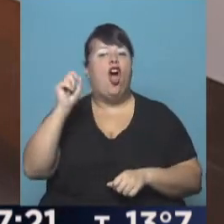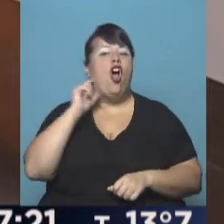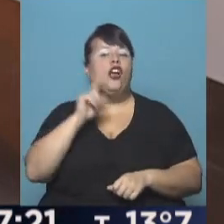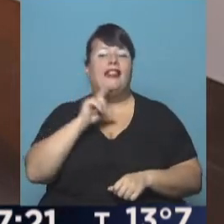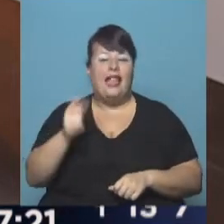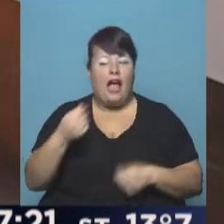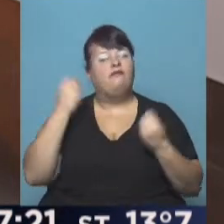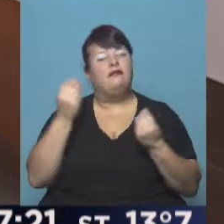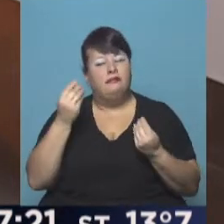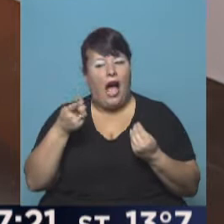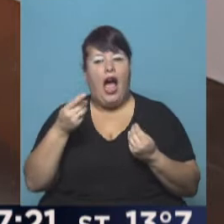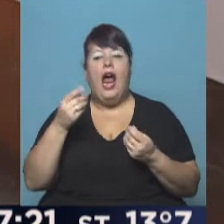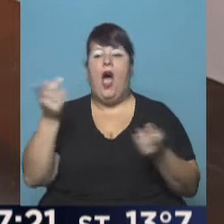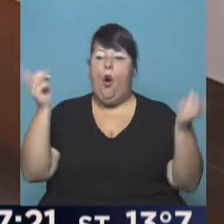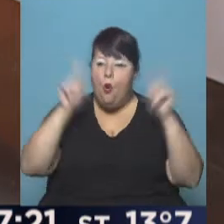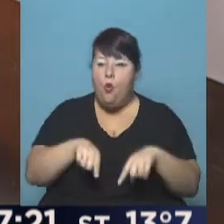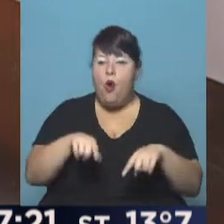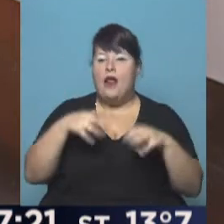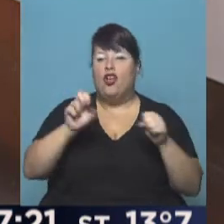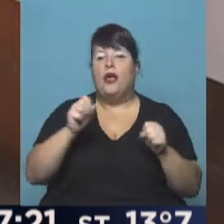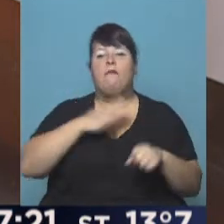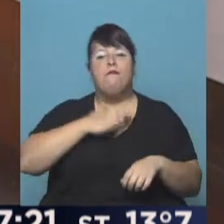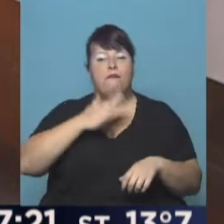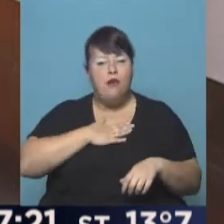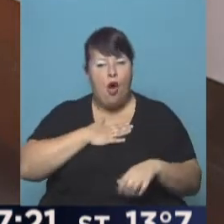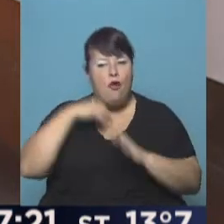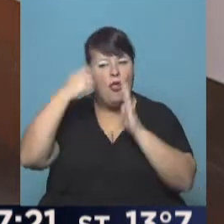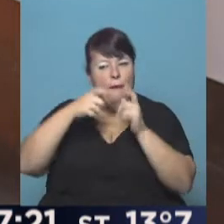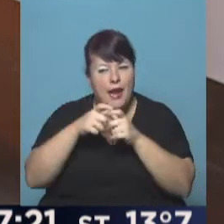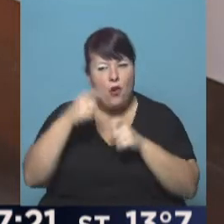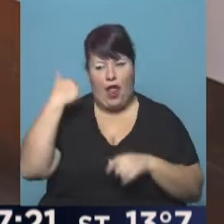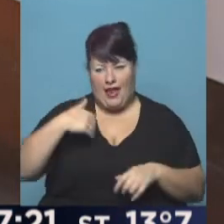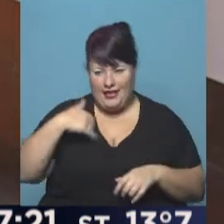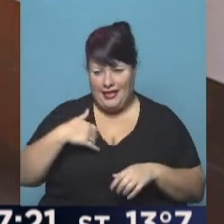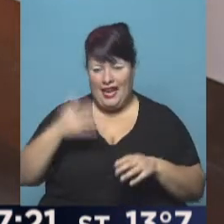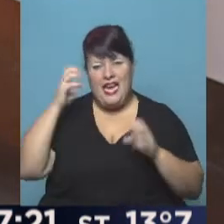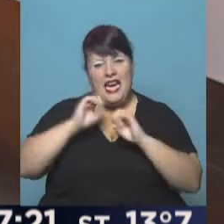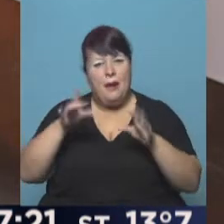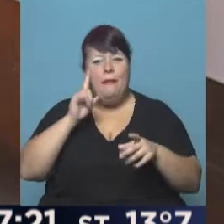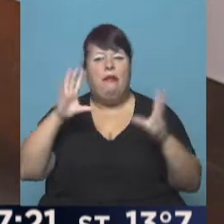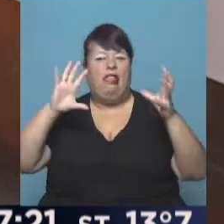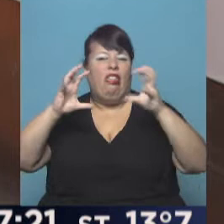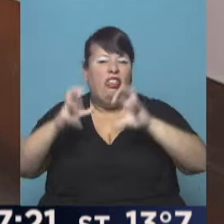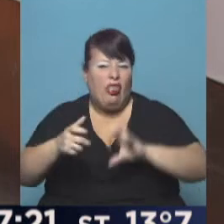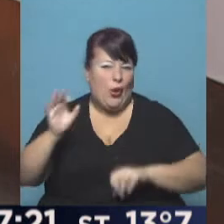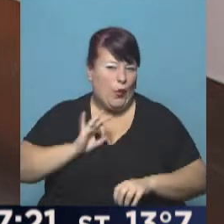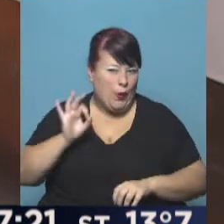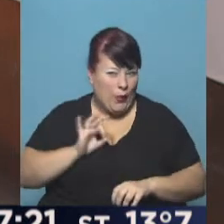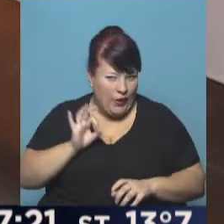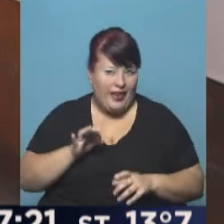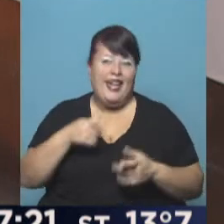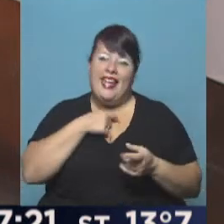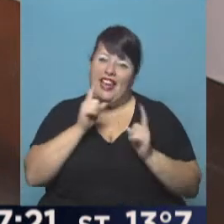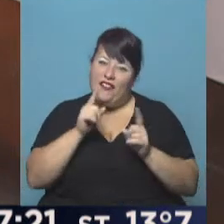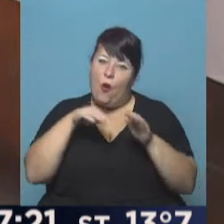por objetivo recuperar el patrimonio fílmico nacional gravemente amenazado por el deterioro, que implica permanecer